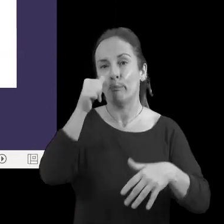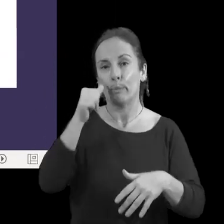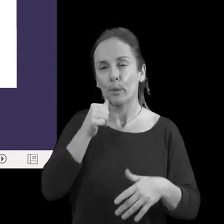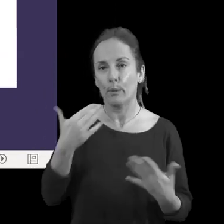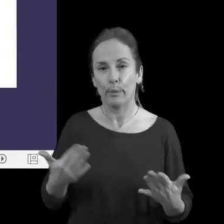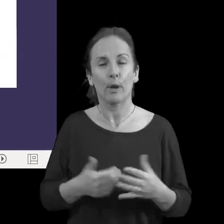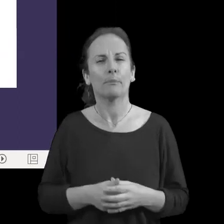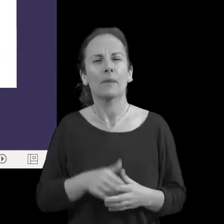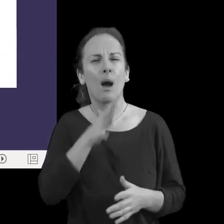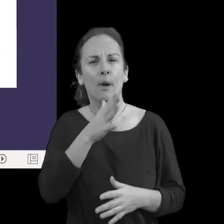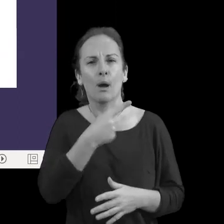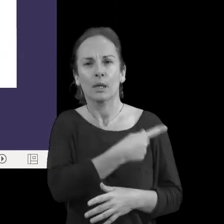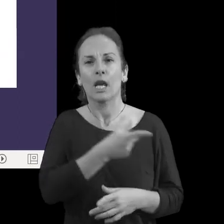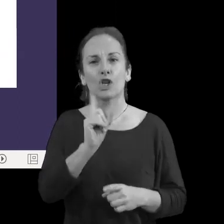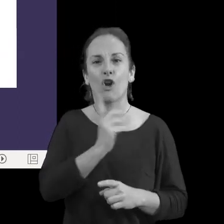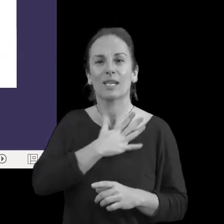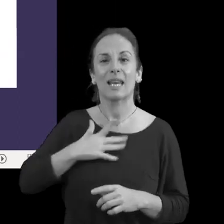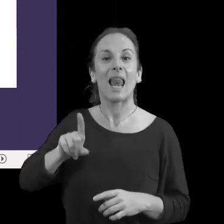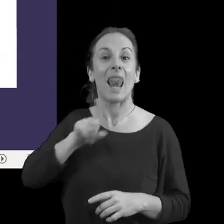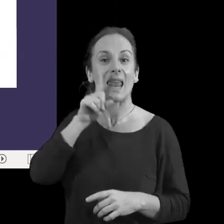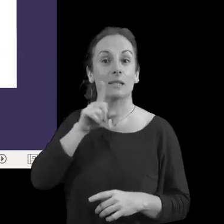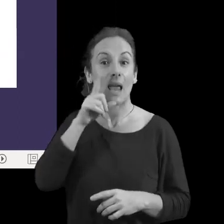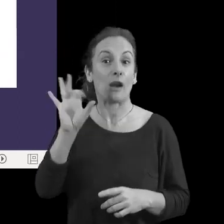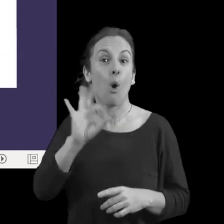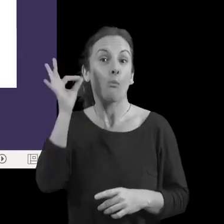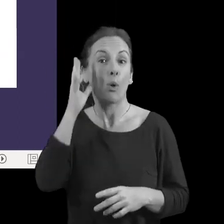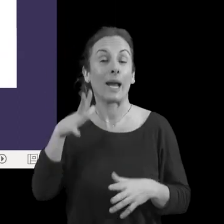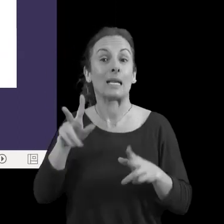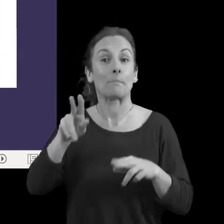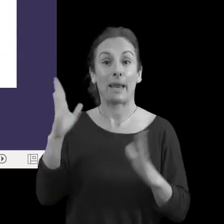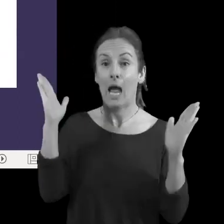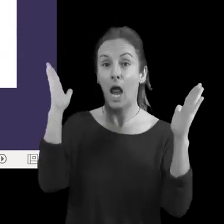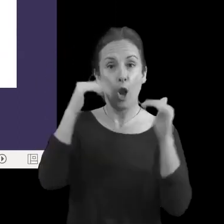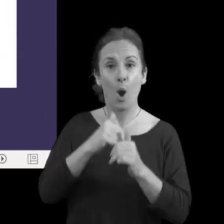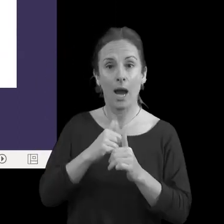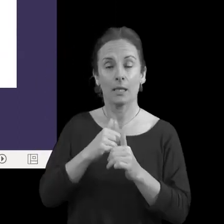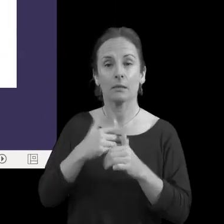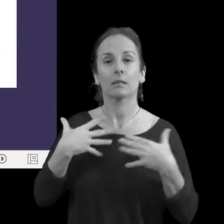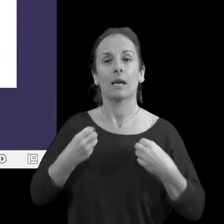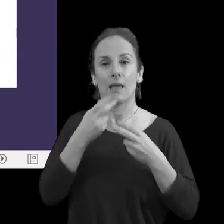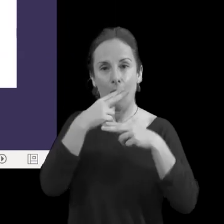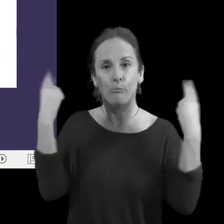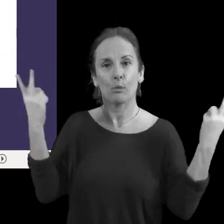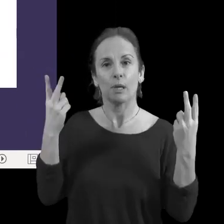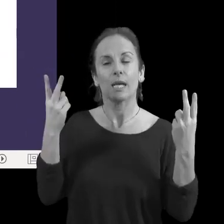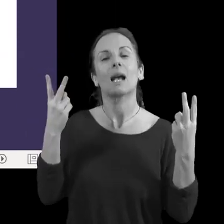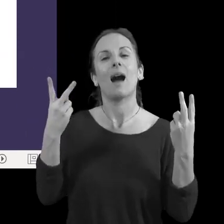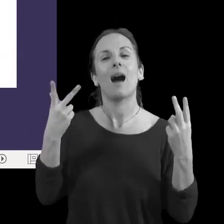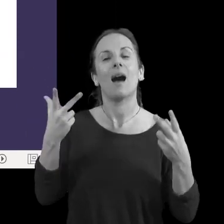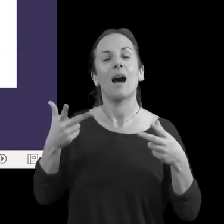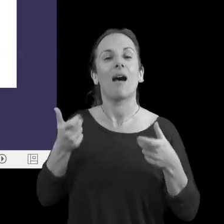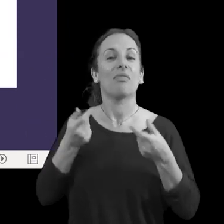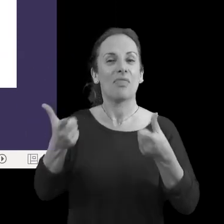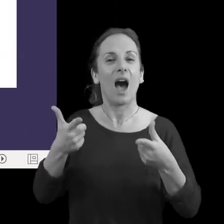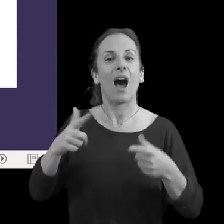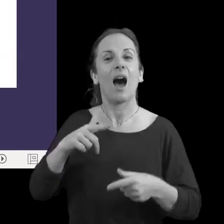sin pareja varón tuvieran acceso a las técnicas de reproducción asistida en la sanidad pública. Esto es aquí París, aquí al lado, ¿no?